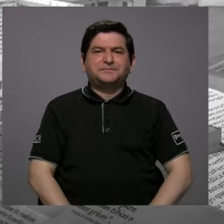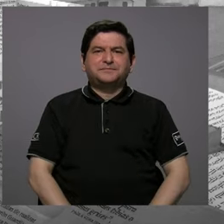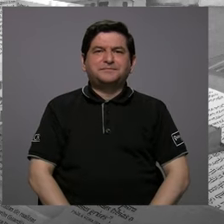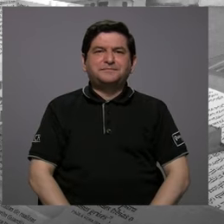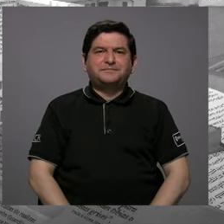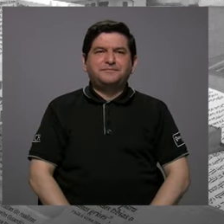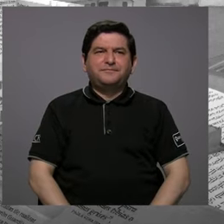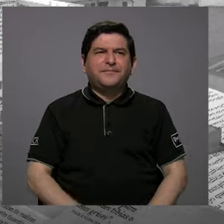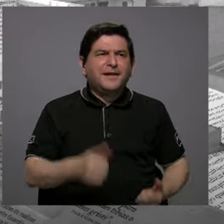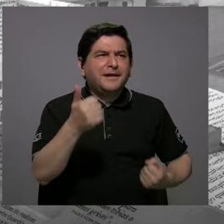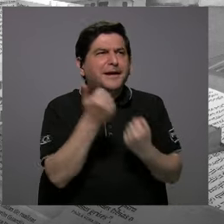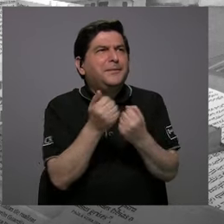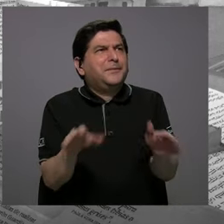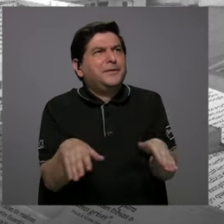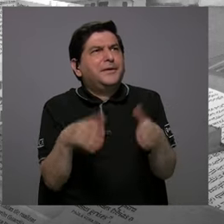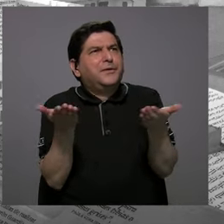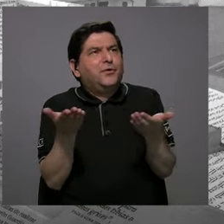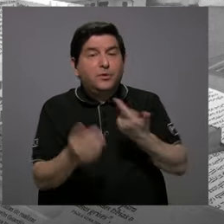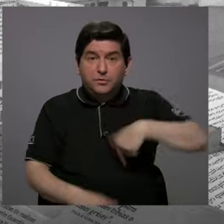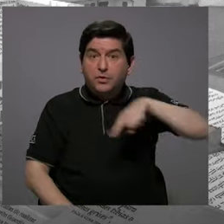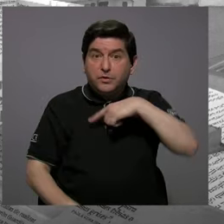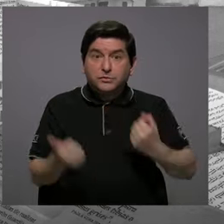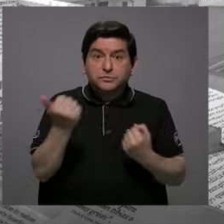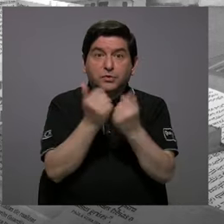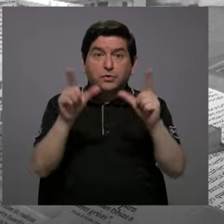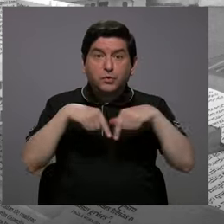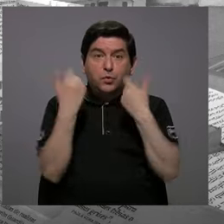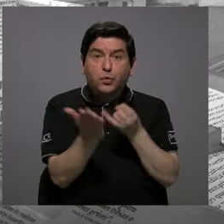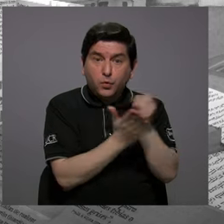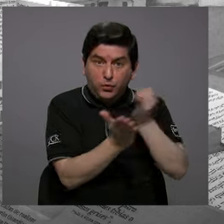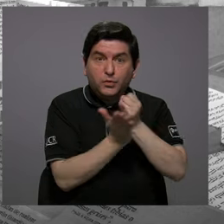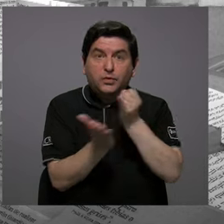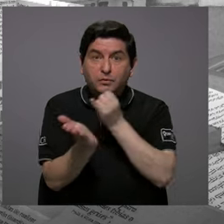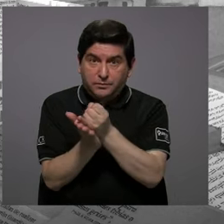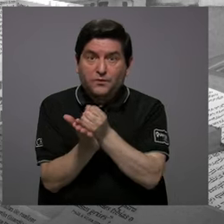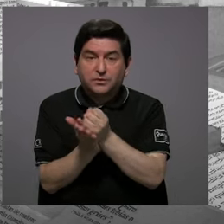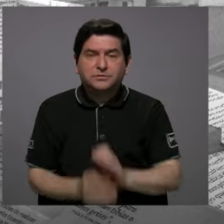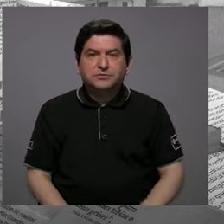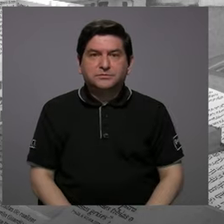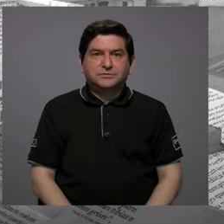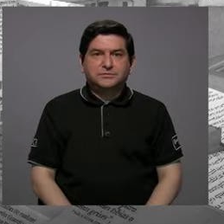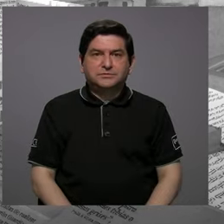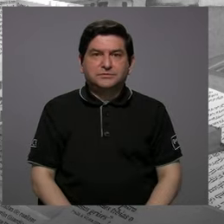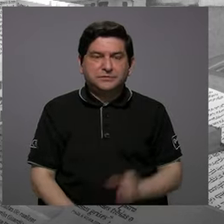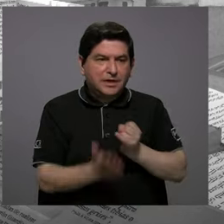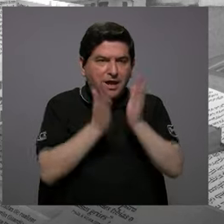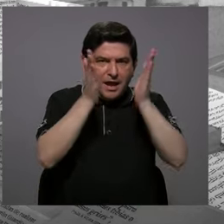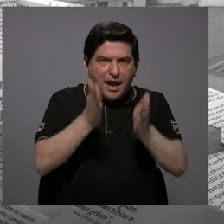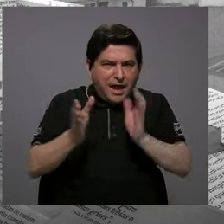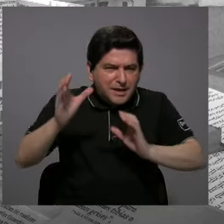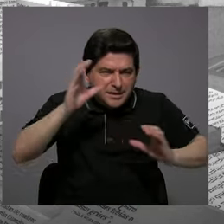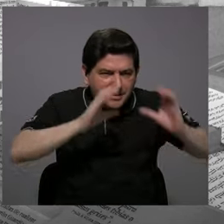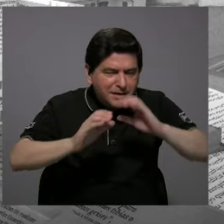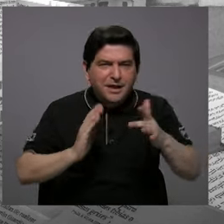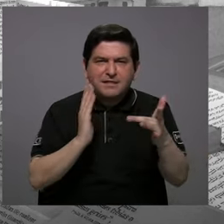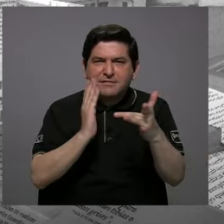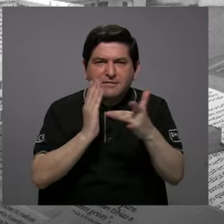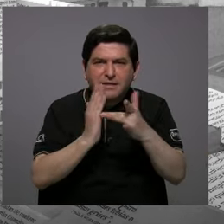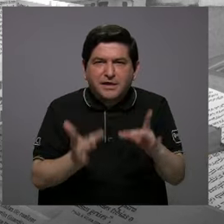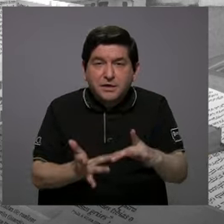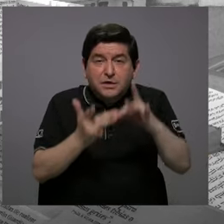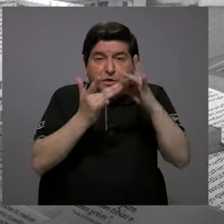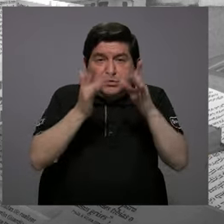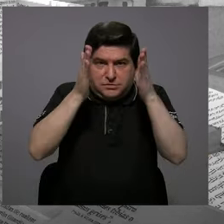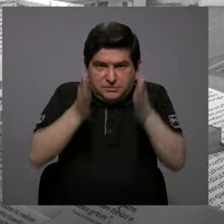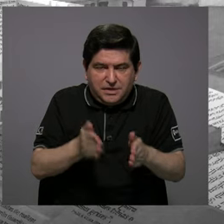Y cómo apoyar bueno nosotros apoyamos mucho a los grupos de investigación a nuestros investigadores científicos tecnólogos